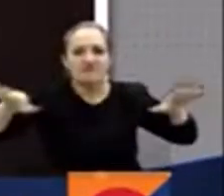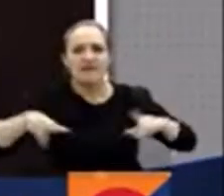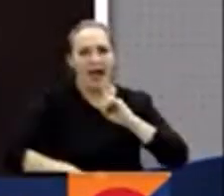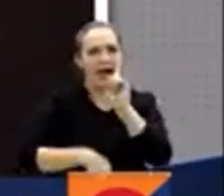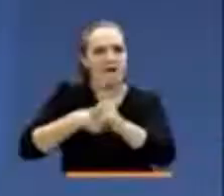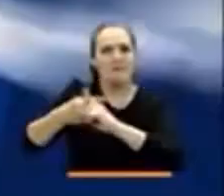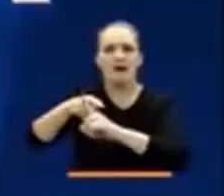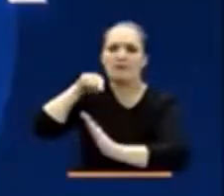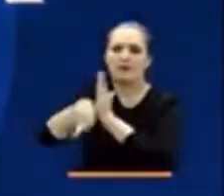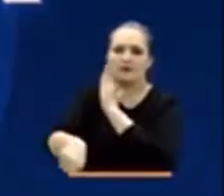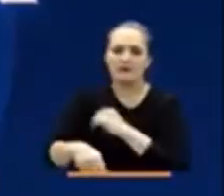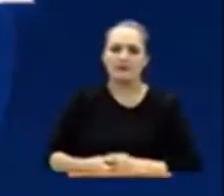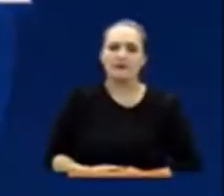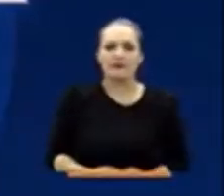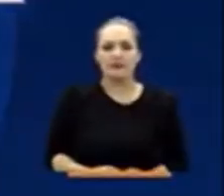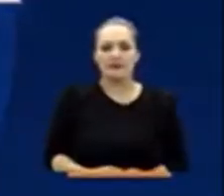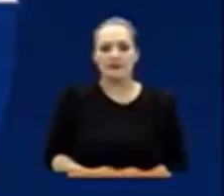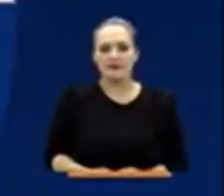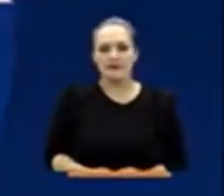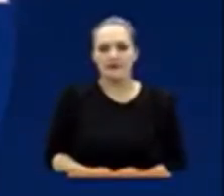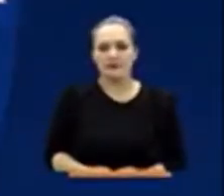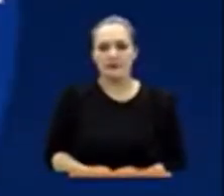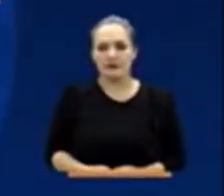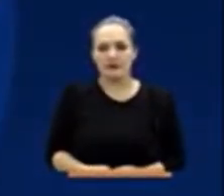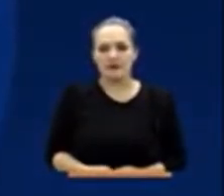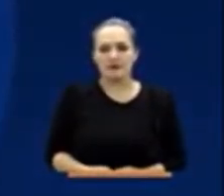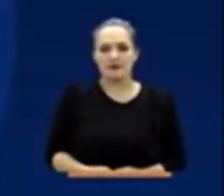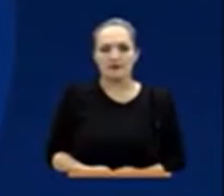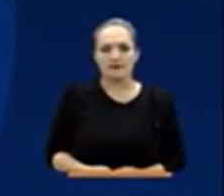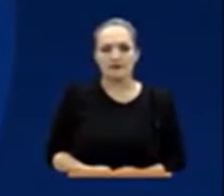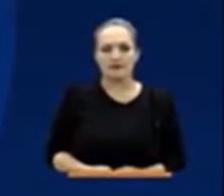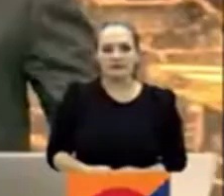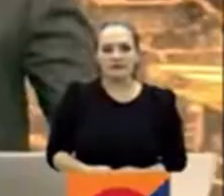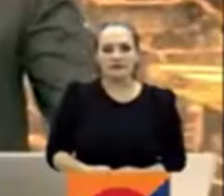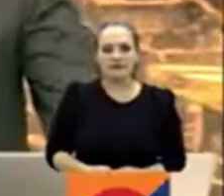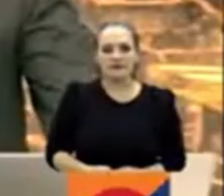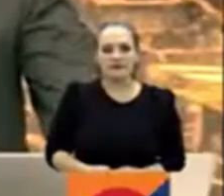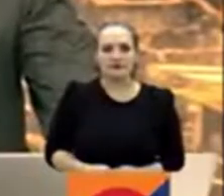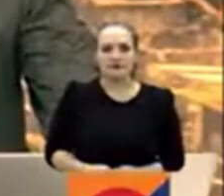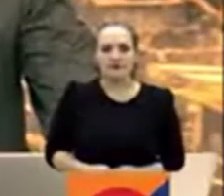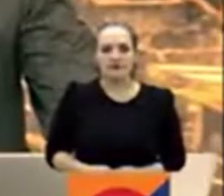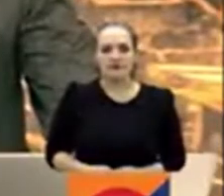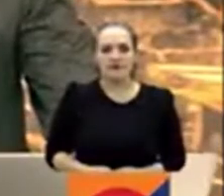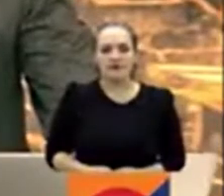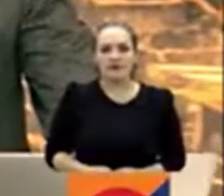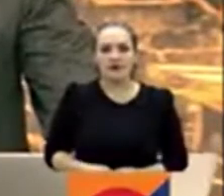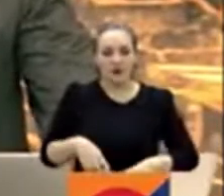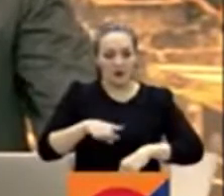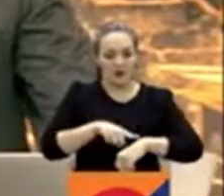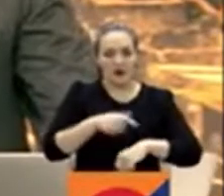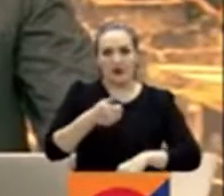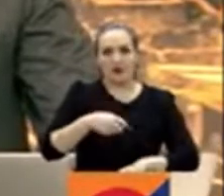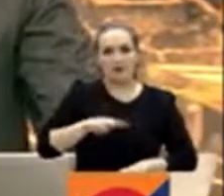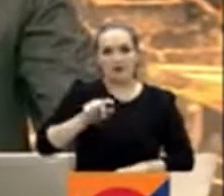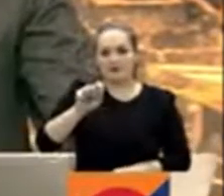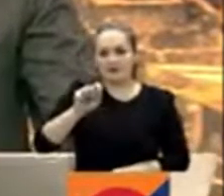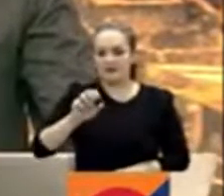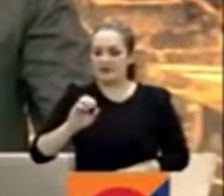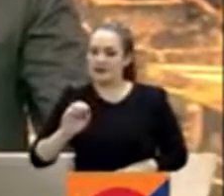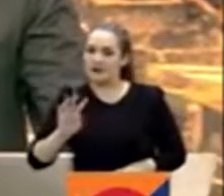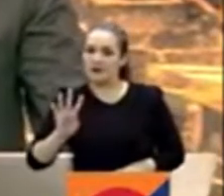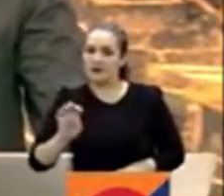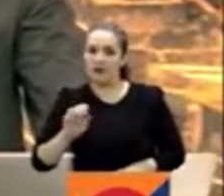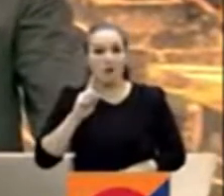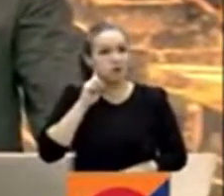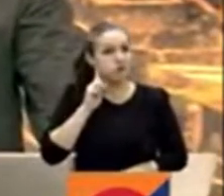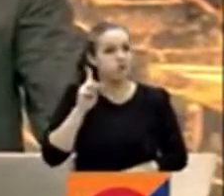Dos. 12:09 del mediodía y a esta hora avanza la